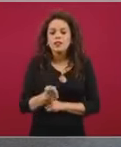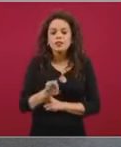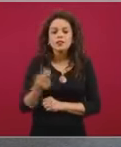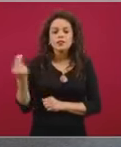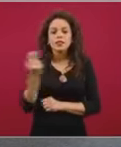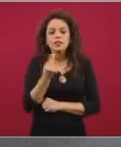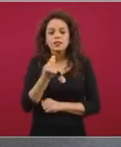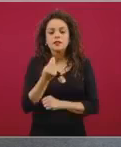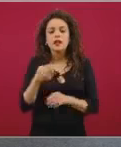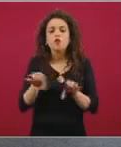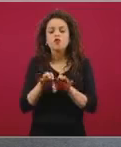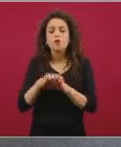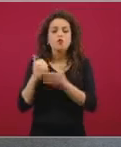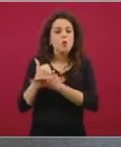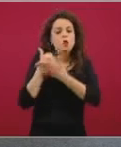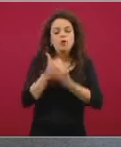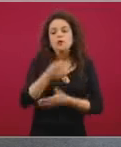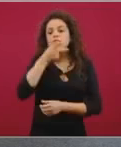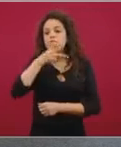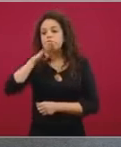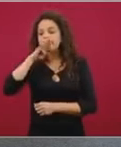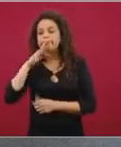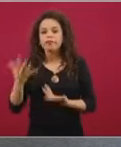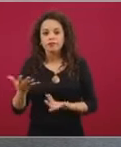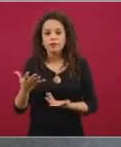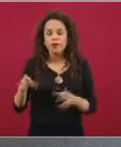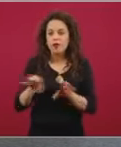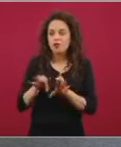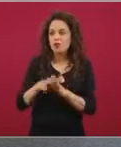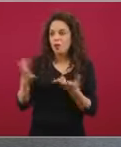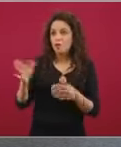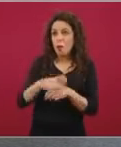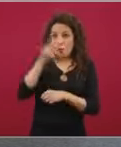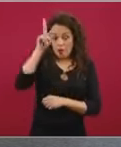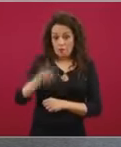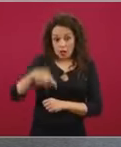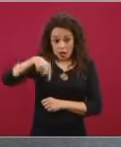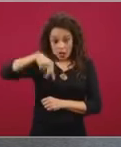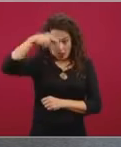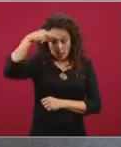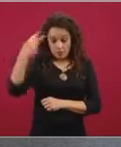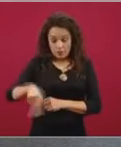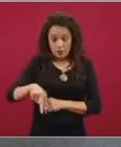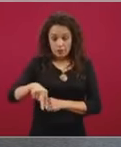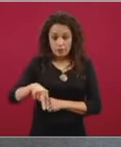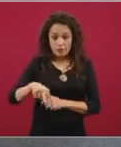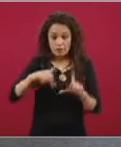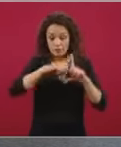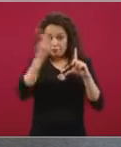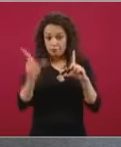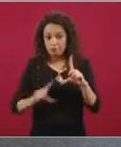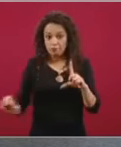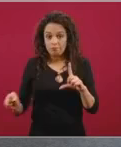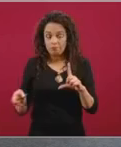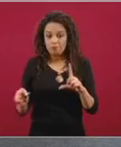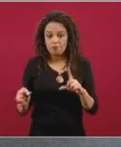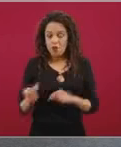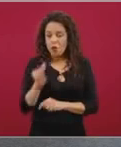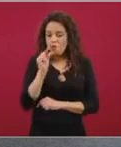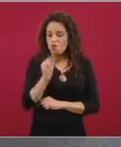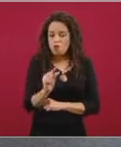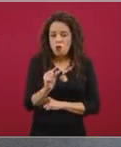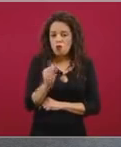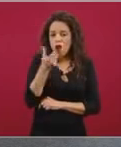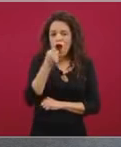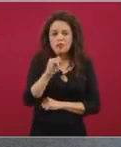echar mano los padres de familia? Sabemos que somos un país con muy poca o nula interés por la lectura